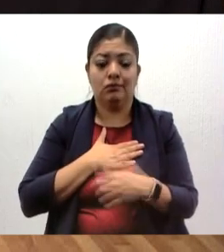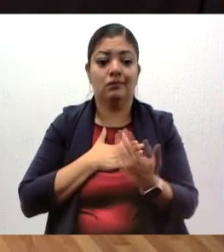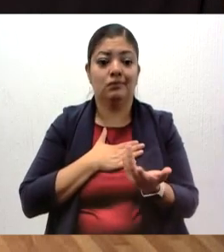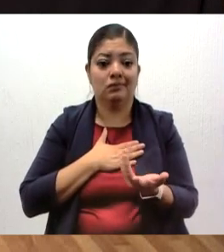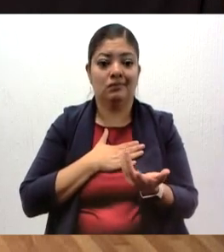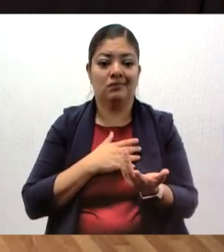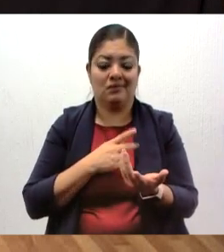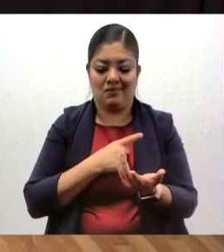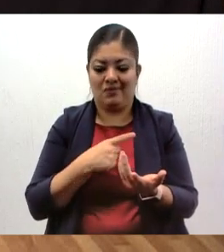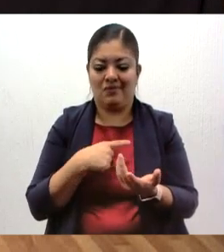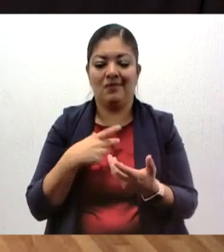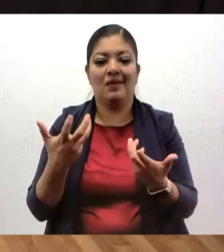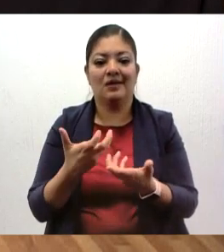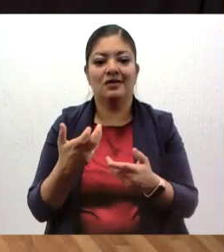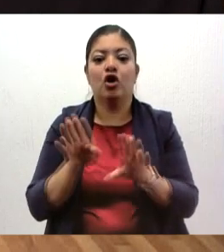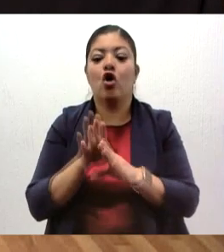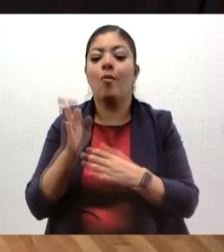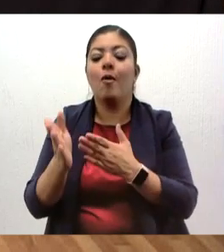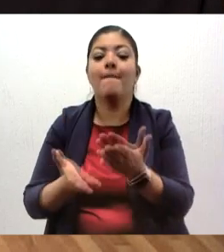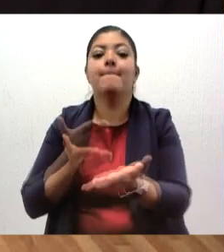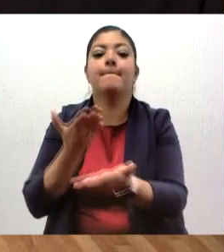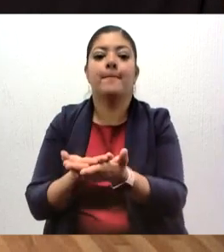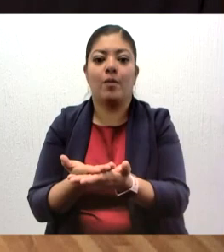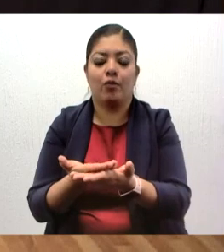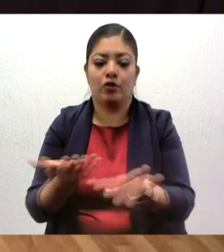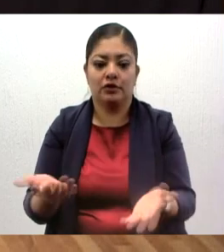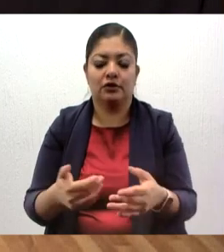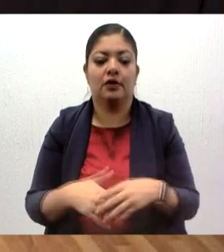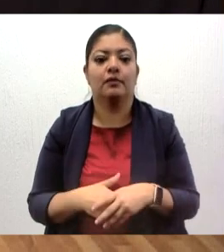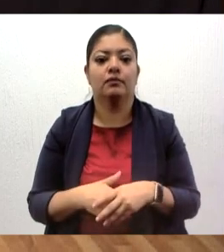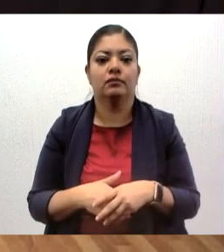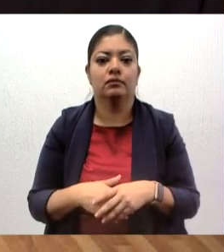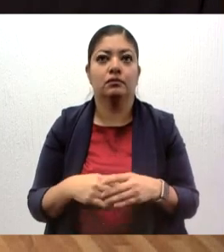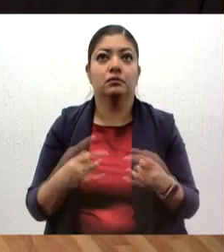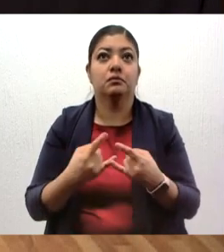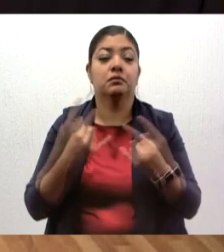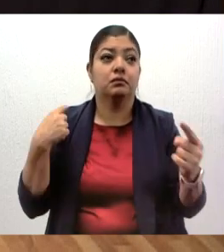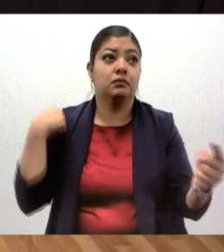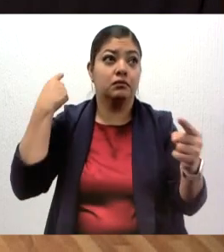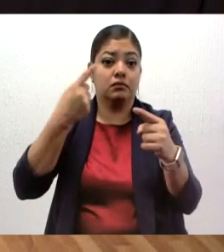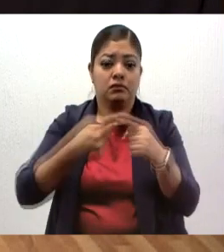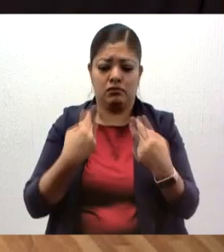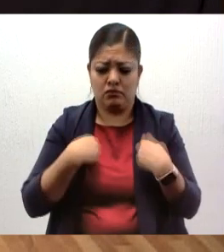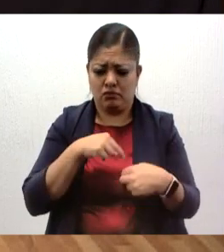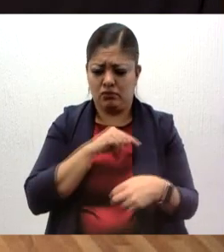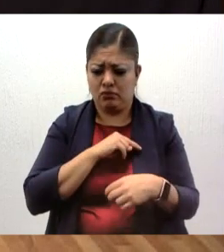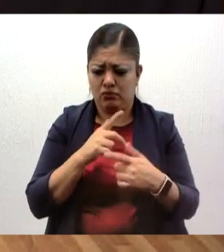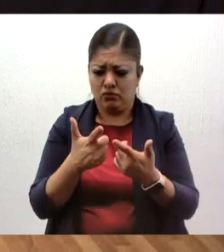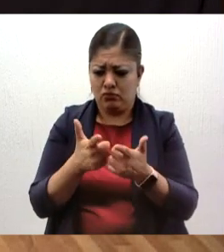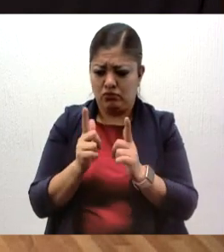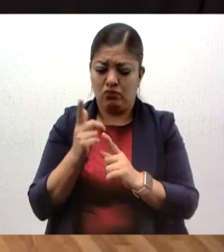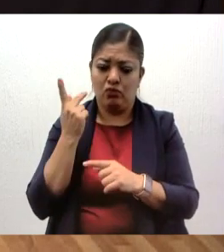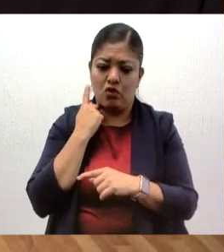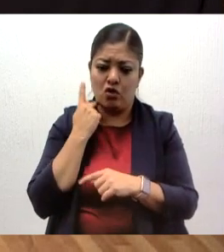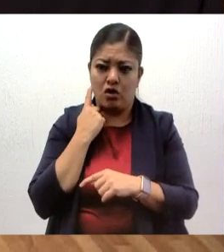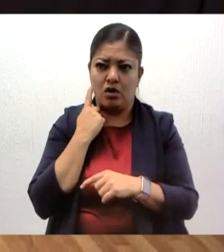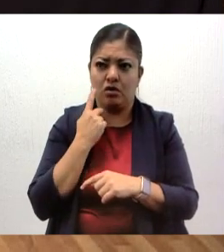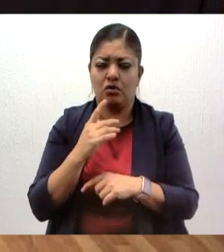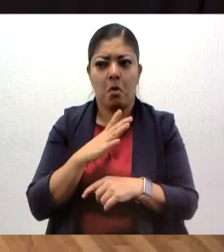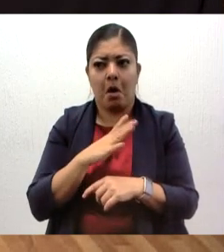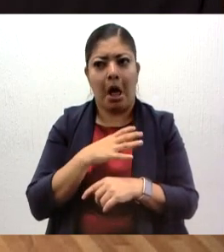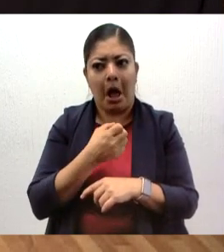haciendo un planteamiento y históricamente nuestros partidos han demostrado capacidad